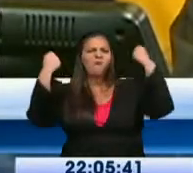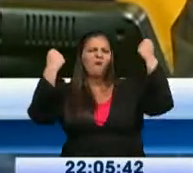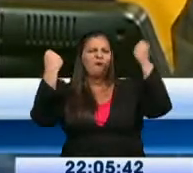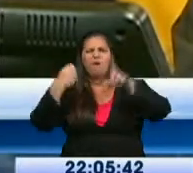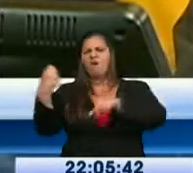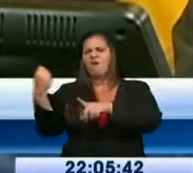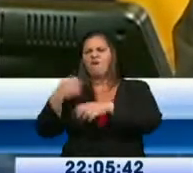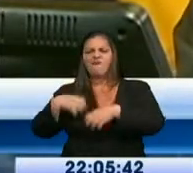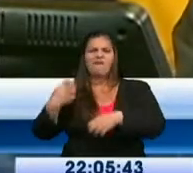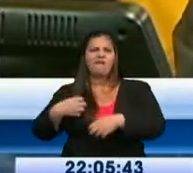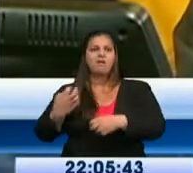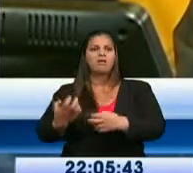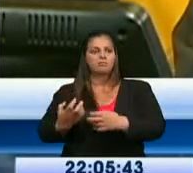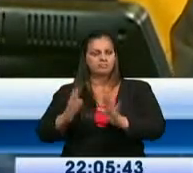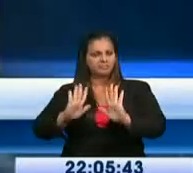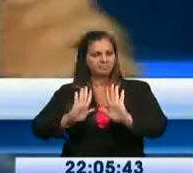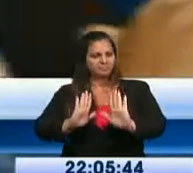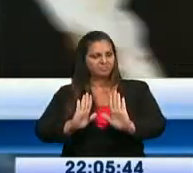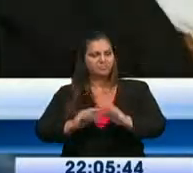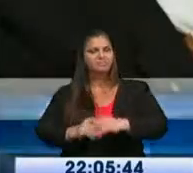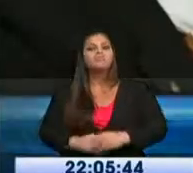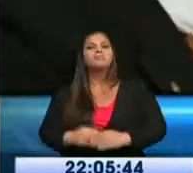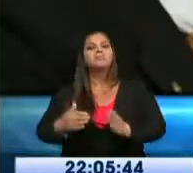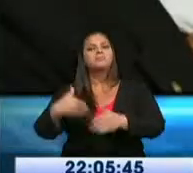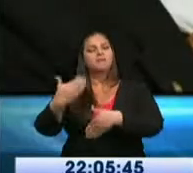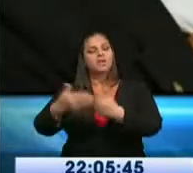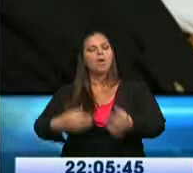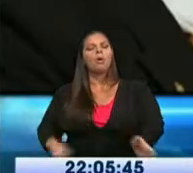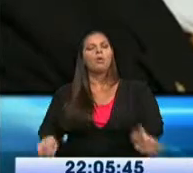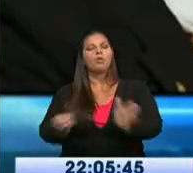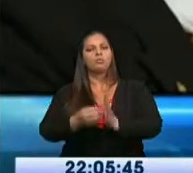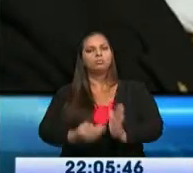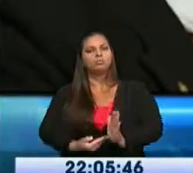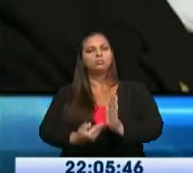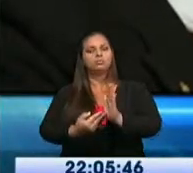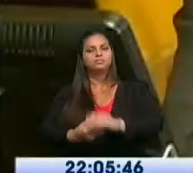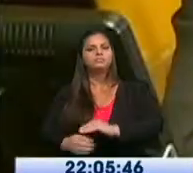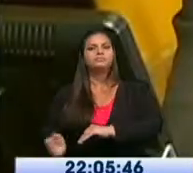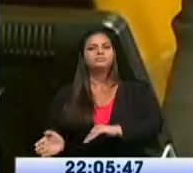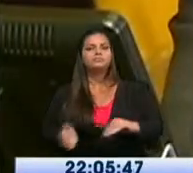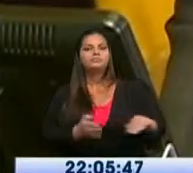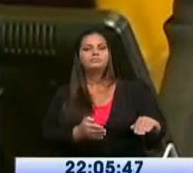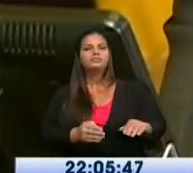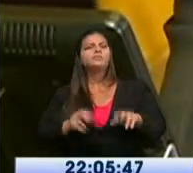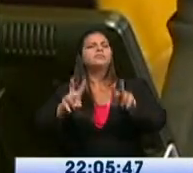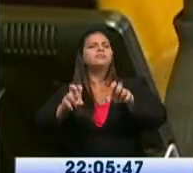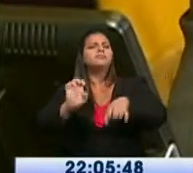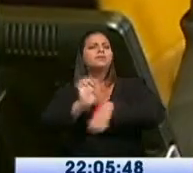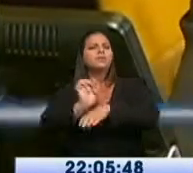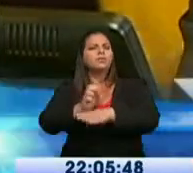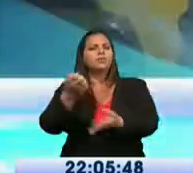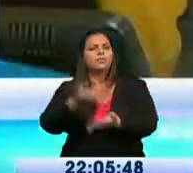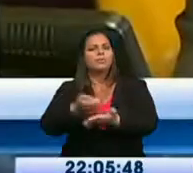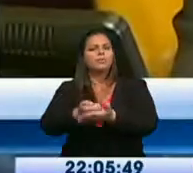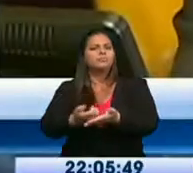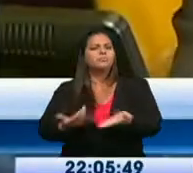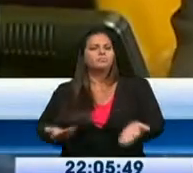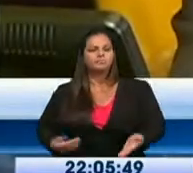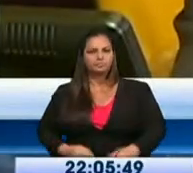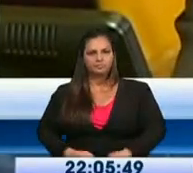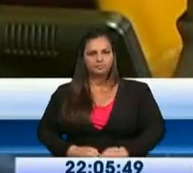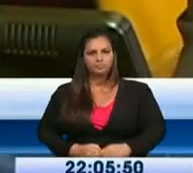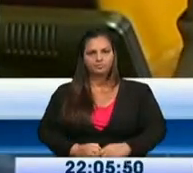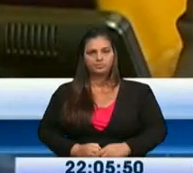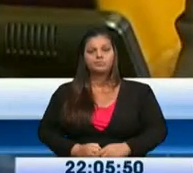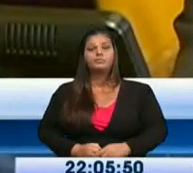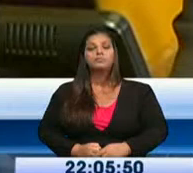de su santidad el Papa Francisco. Situación económica de Ecuador. Pero si le colapsa el sector externo, si le colapsa el